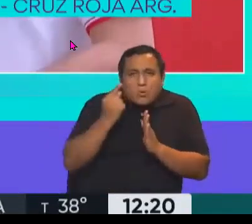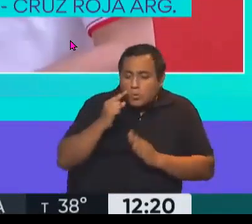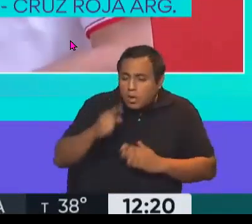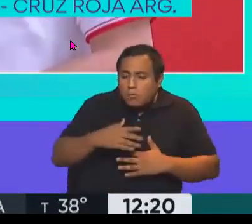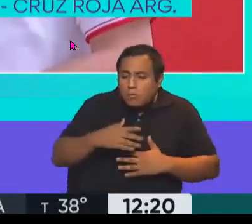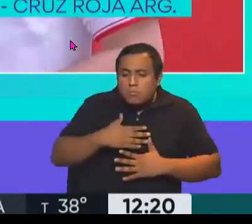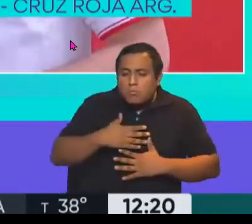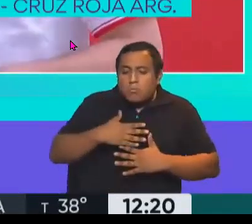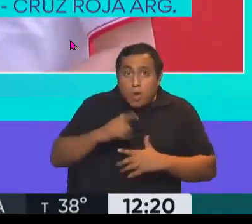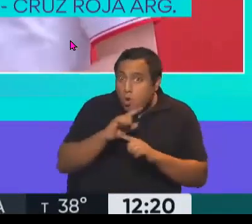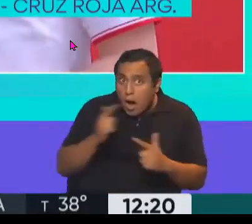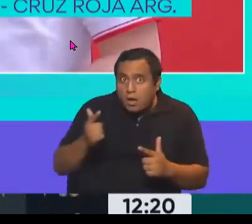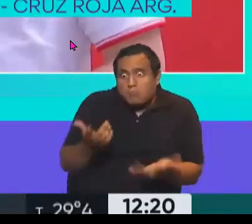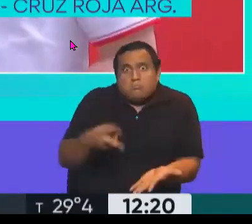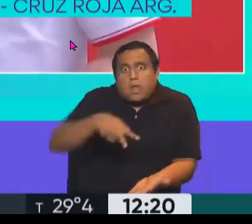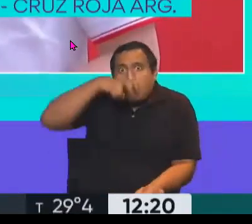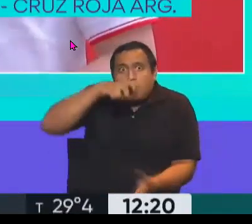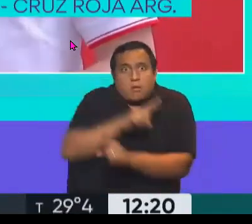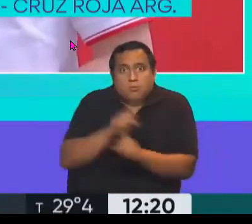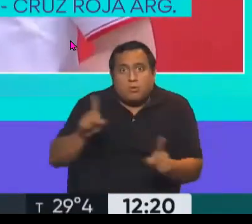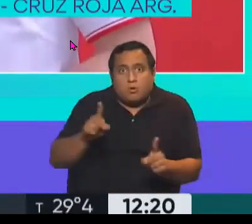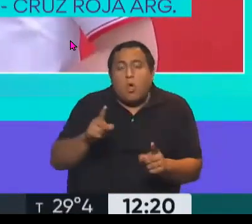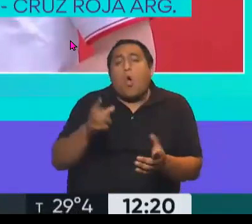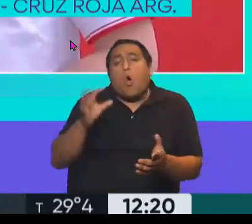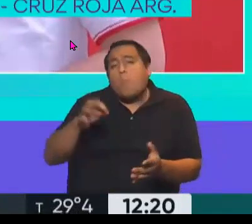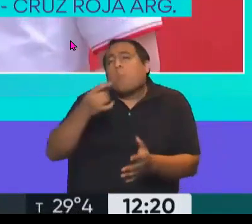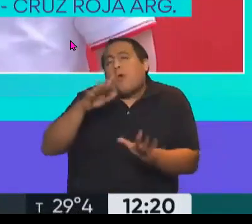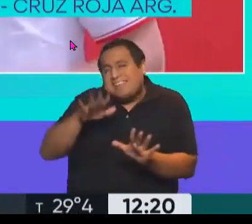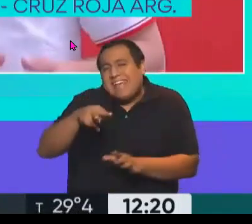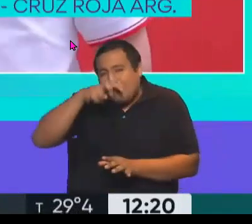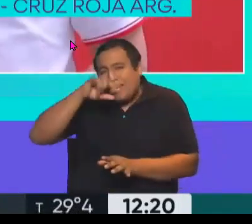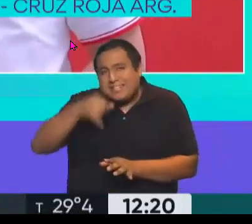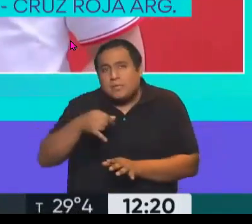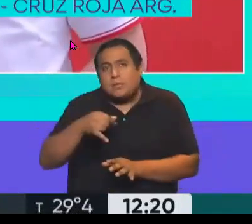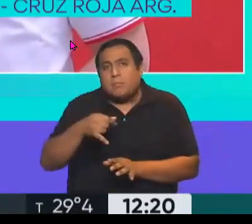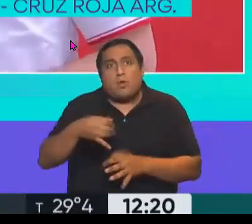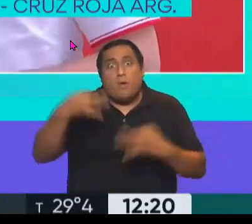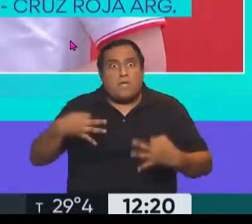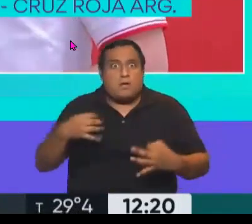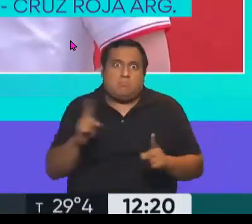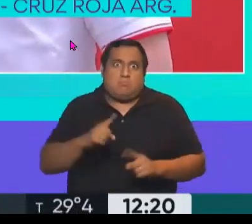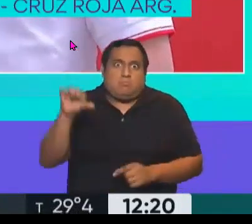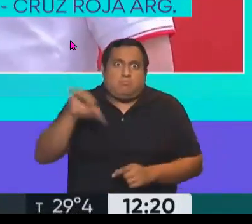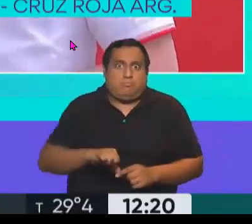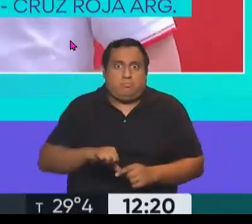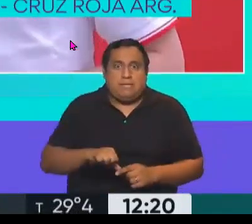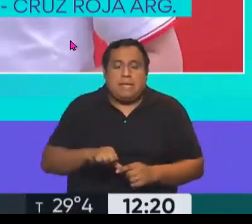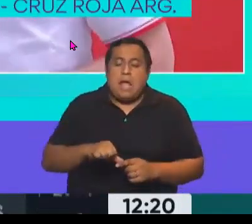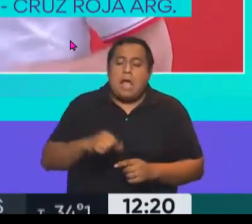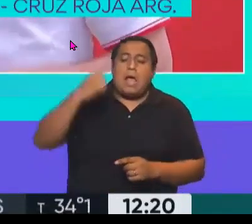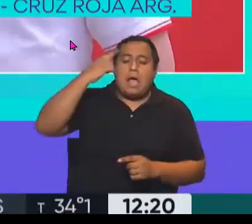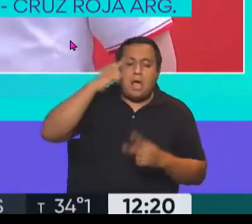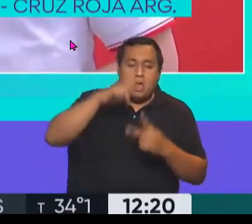que no está respirando y si estuviese respirando no es efectivo. Por lo cual, inconsciencia y